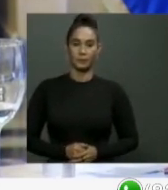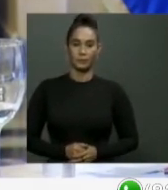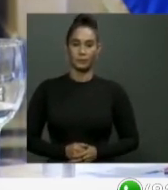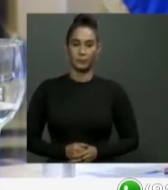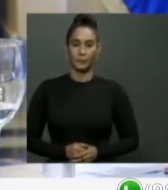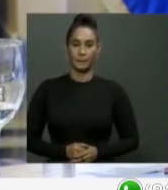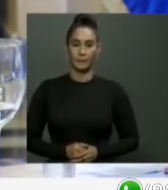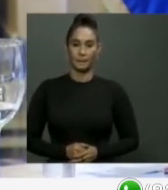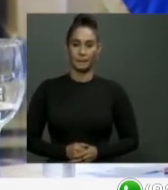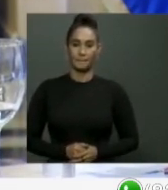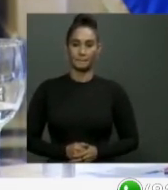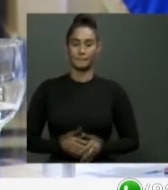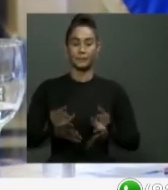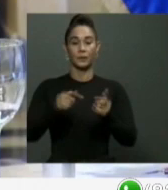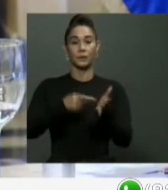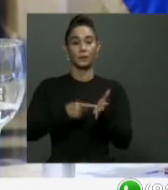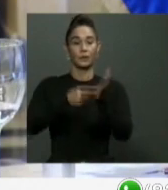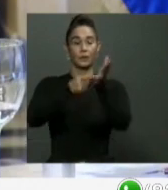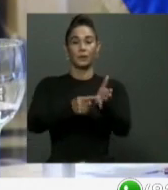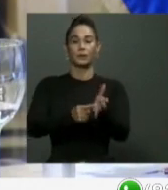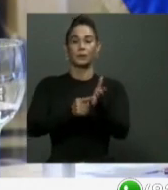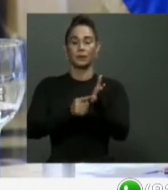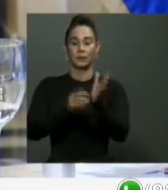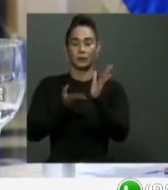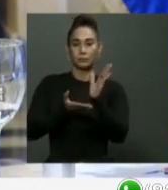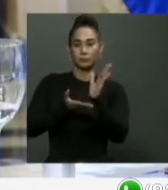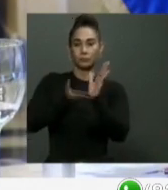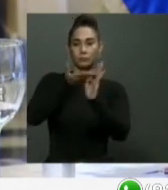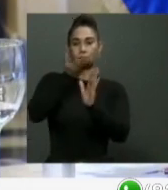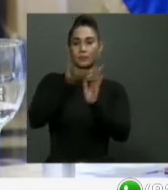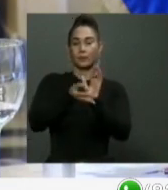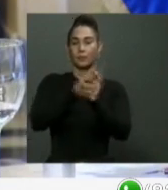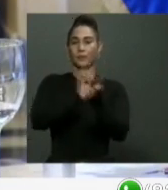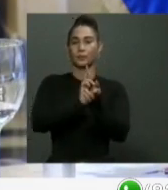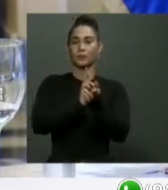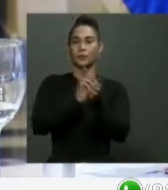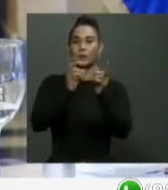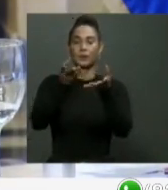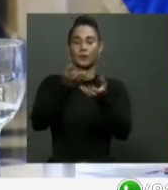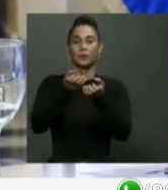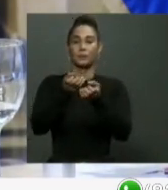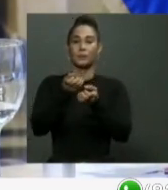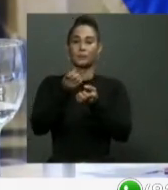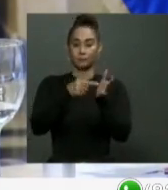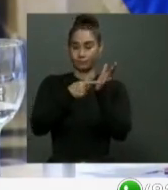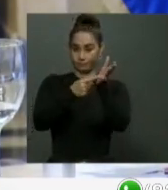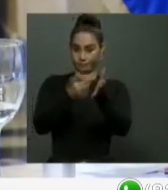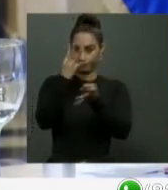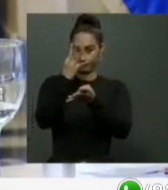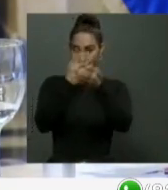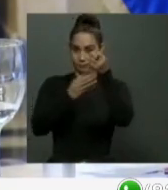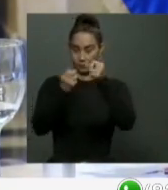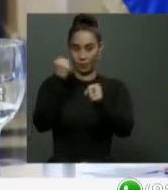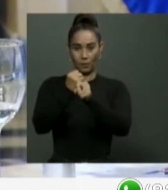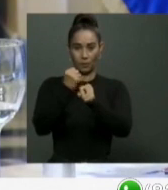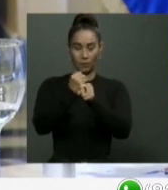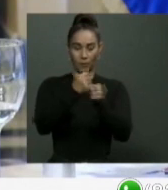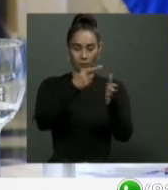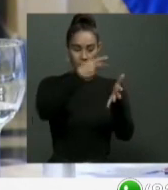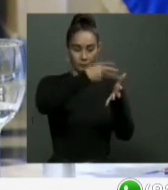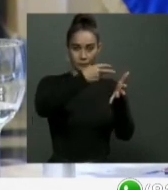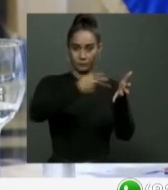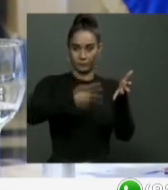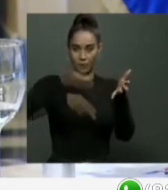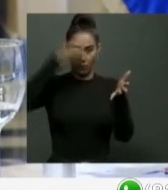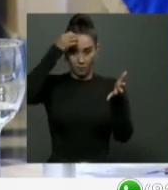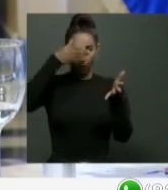Rivera informo que están pernoctando en los municipios San José de las Matas sábana Iglesia hanniko en la provincia